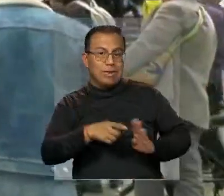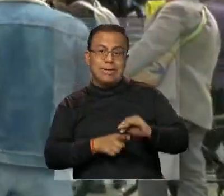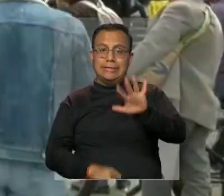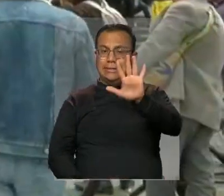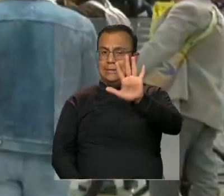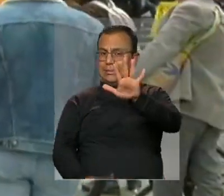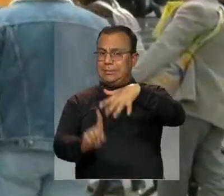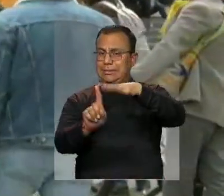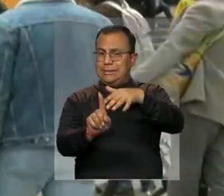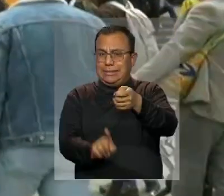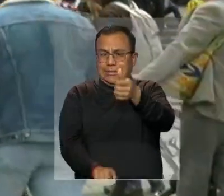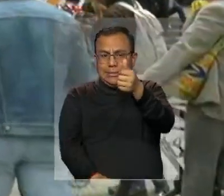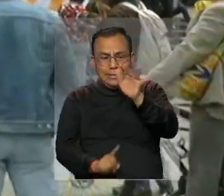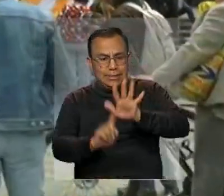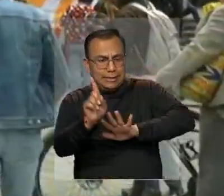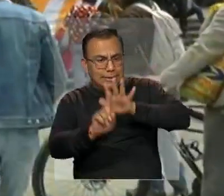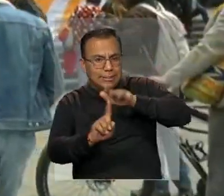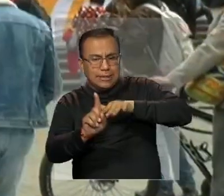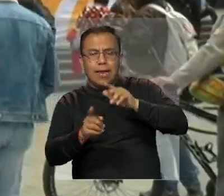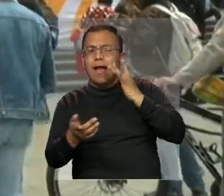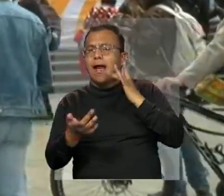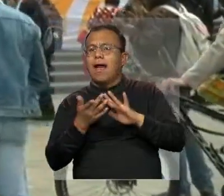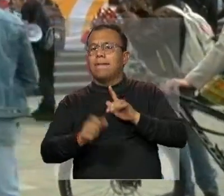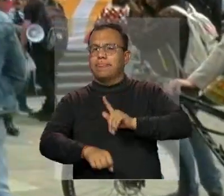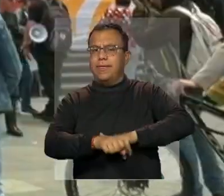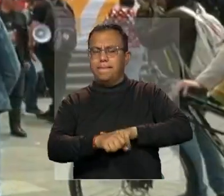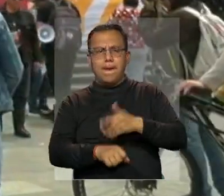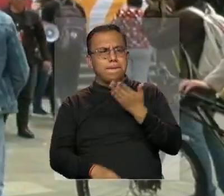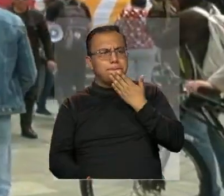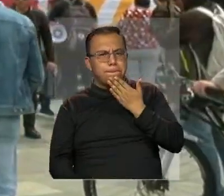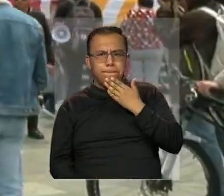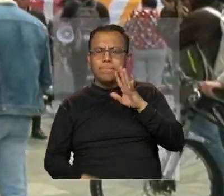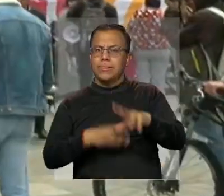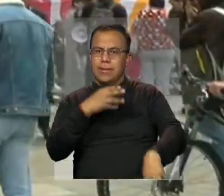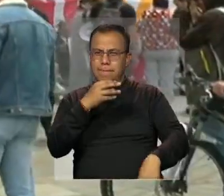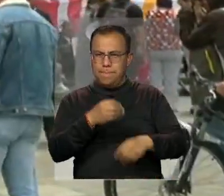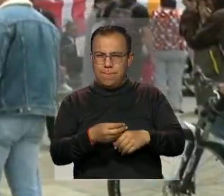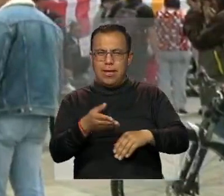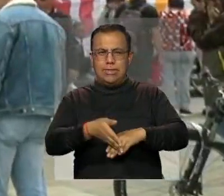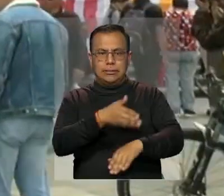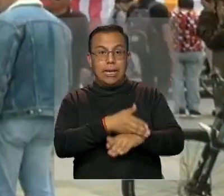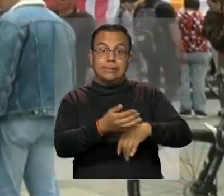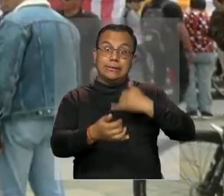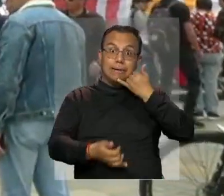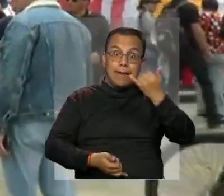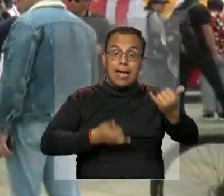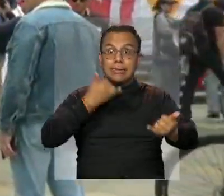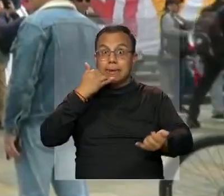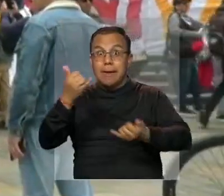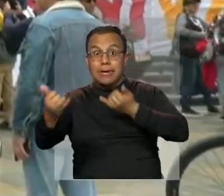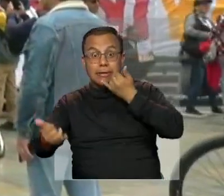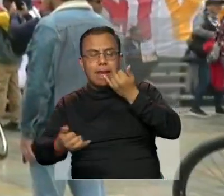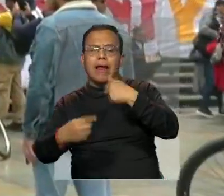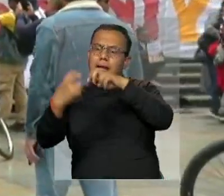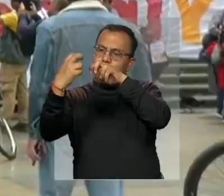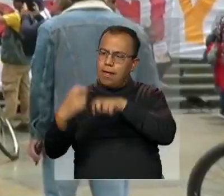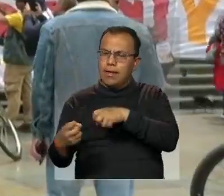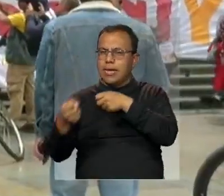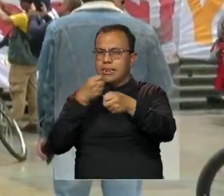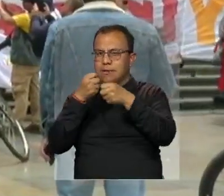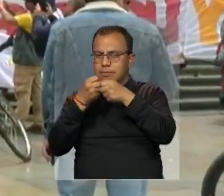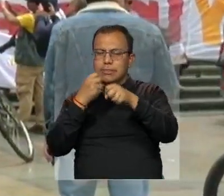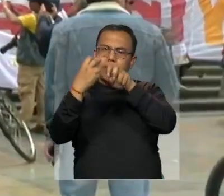5 meses prácticamente que tuvieron el tiempo necesario. Incluso las han llamado a entrevistar, incluso unas